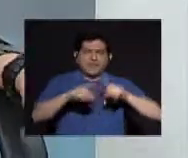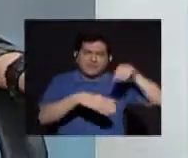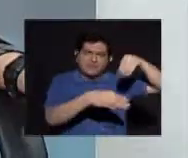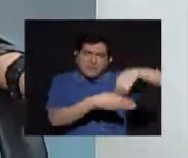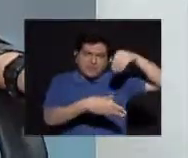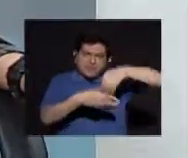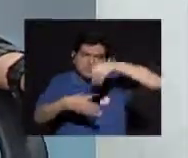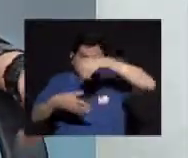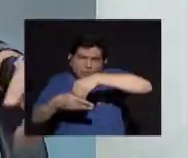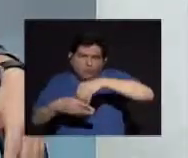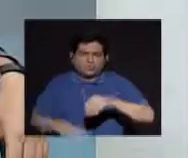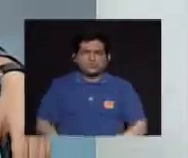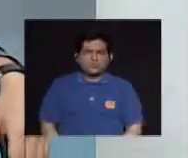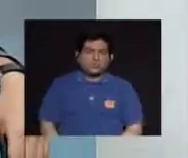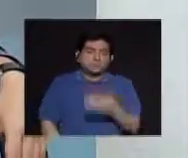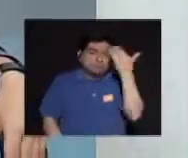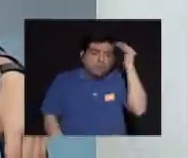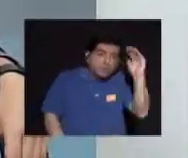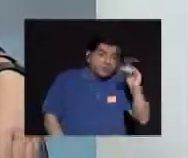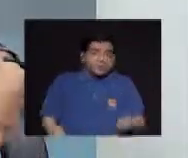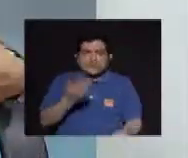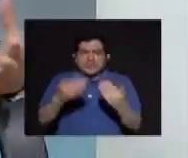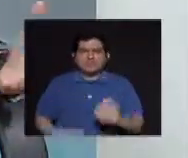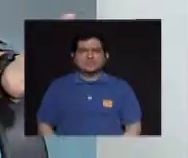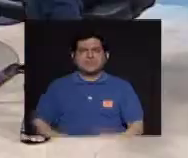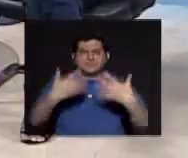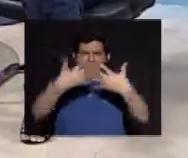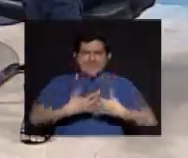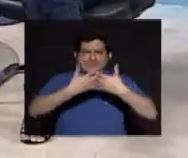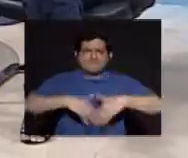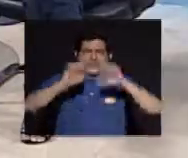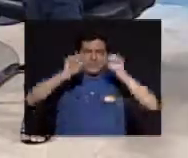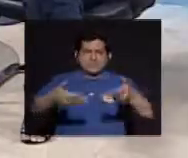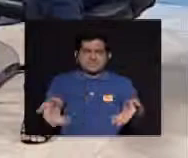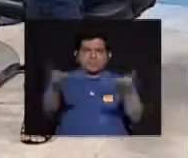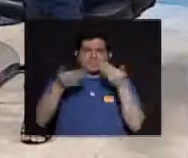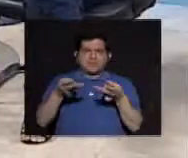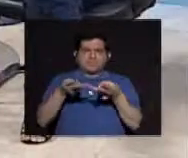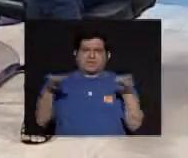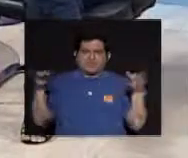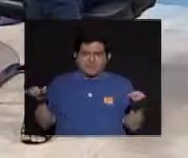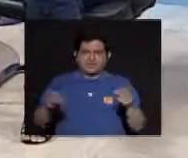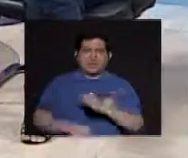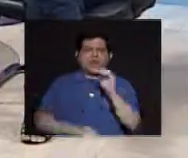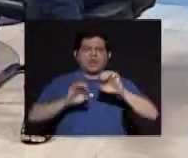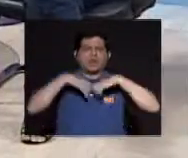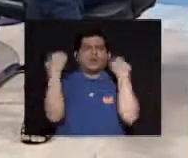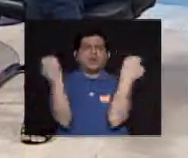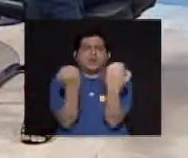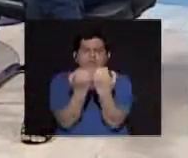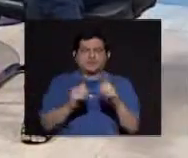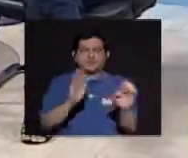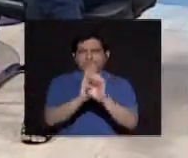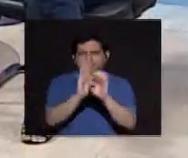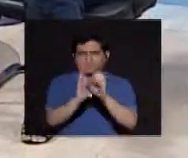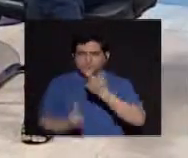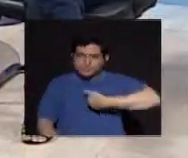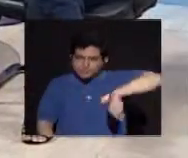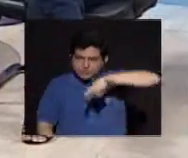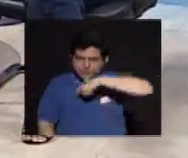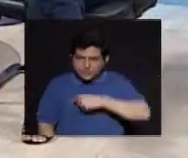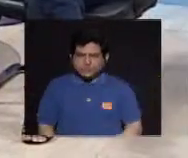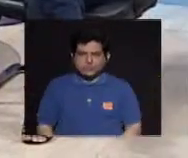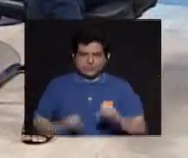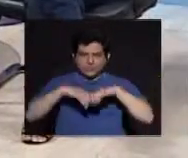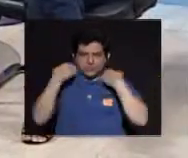aplicaba a fondos o aplicaba como, no sé, a casas que nos pudieran dar material o nos pudieran dar equipo. Digamos,